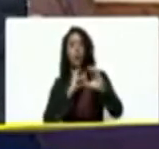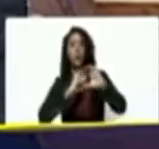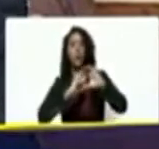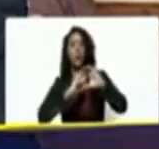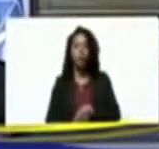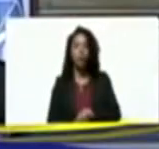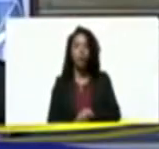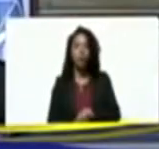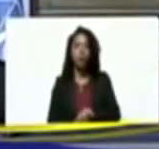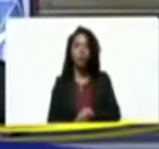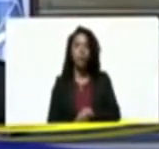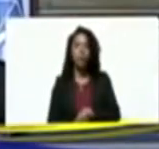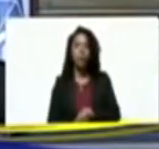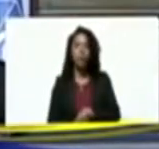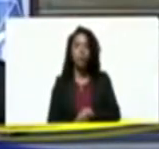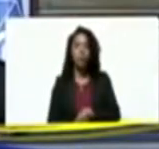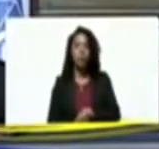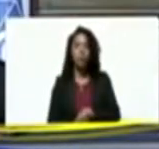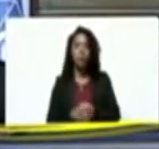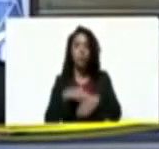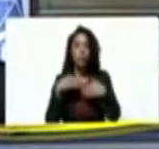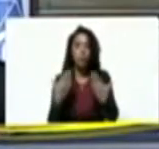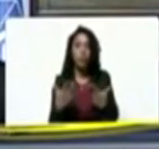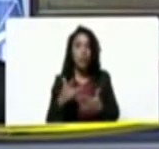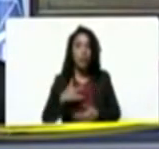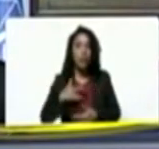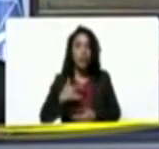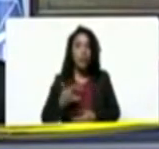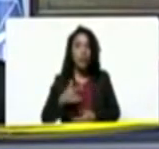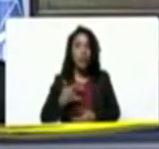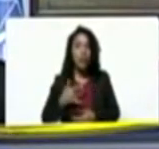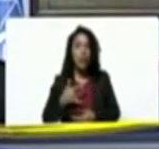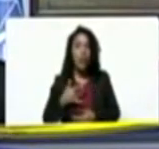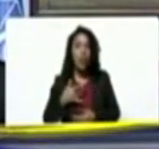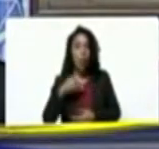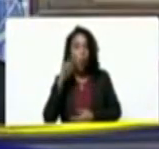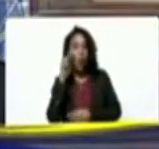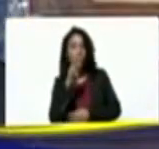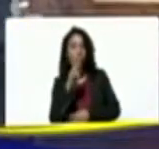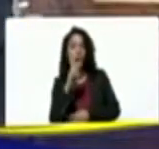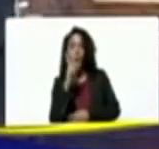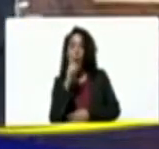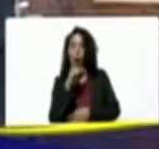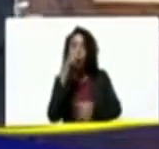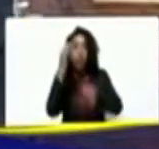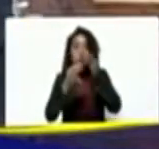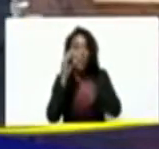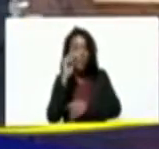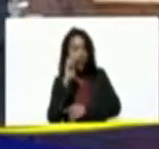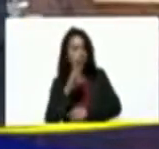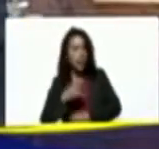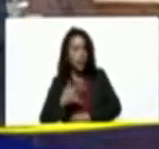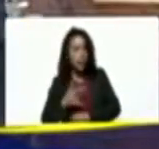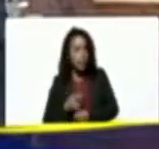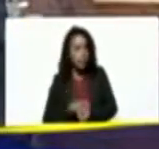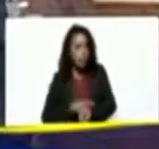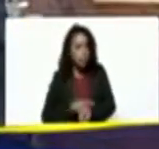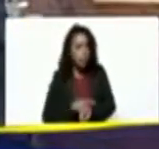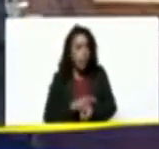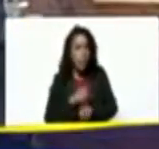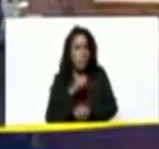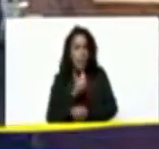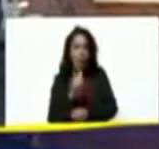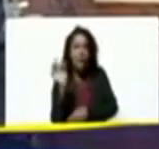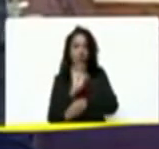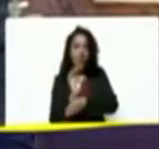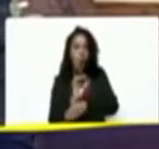distinguir entre la instancia internacional de carácter jurídico y las instancias internacionales de carácter político, ¿ok?